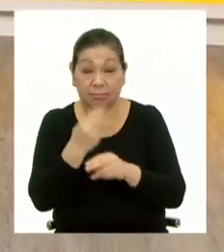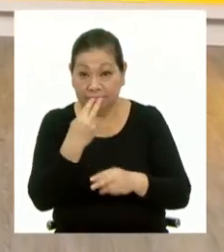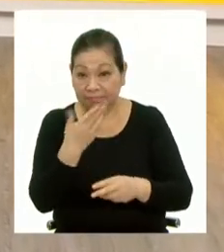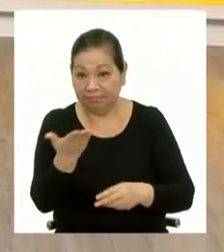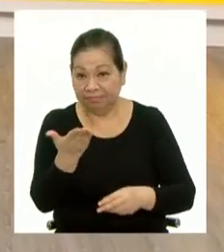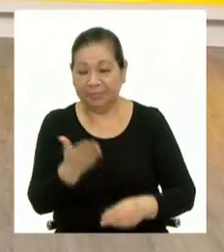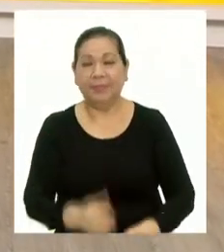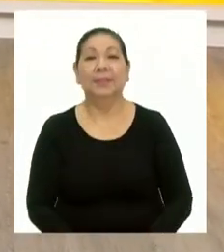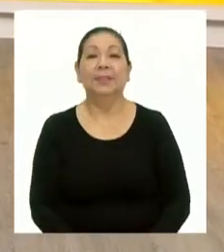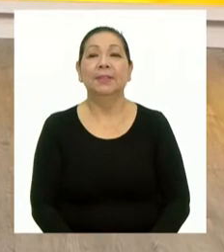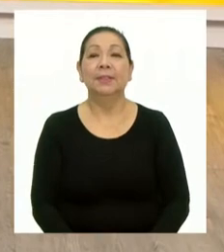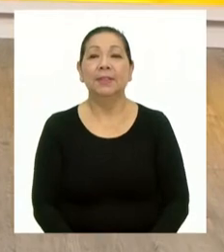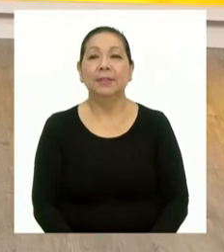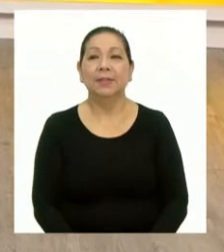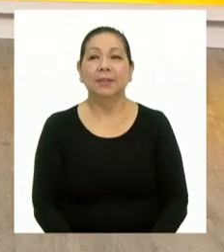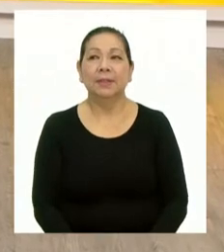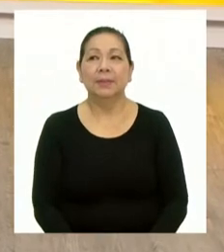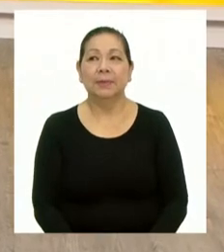Tiffany.